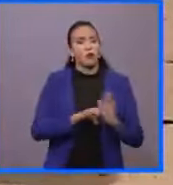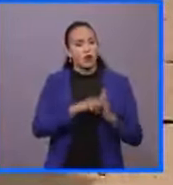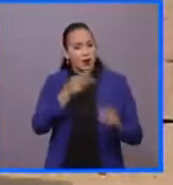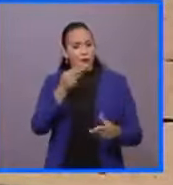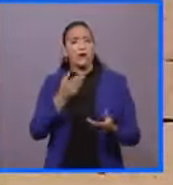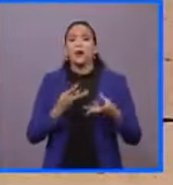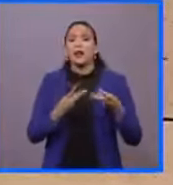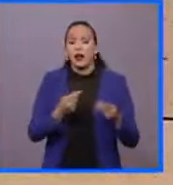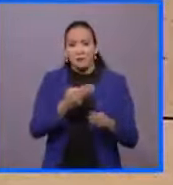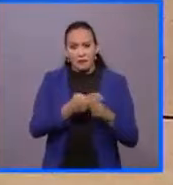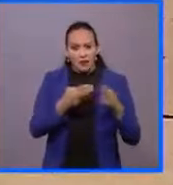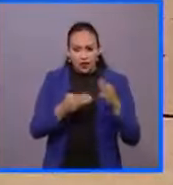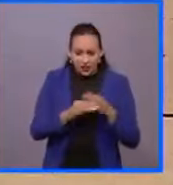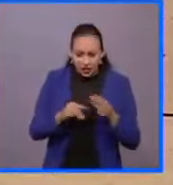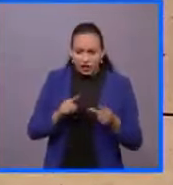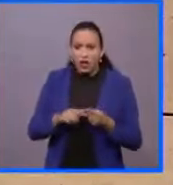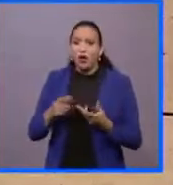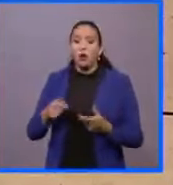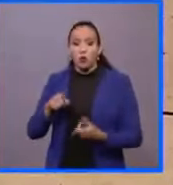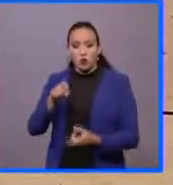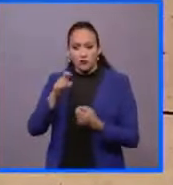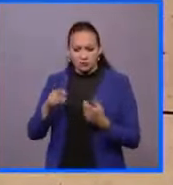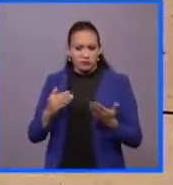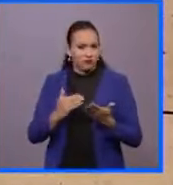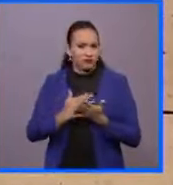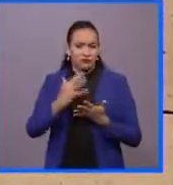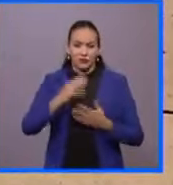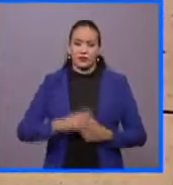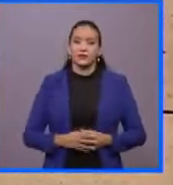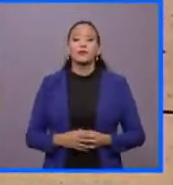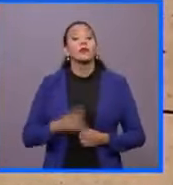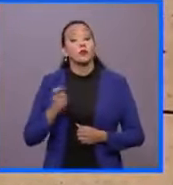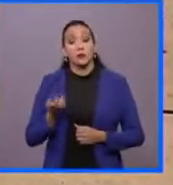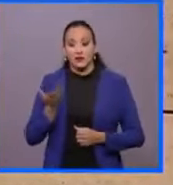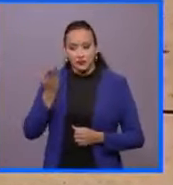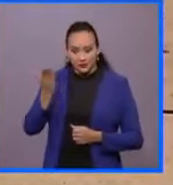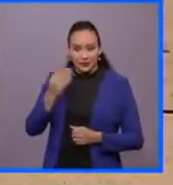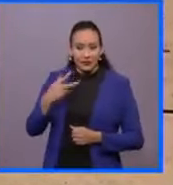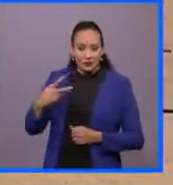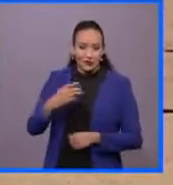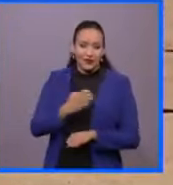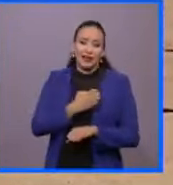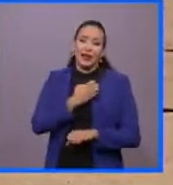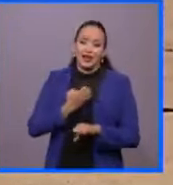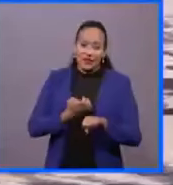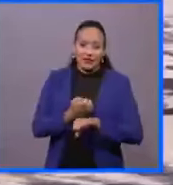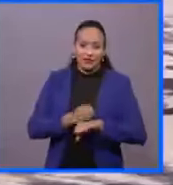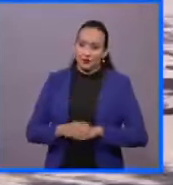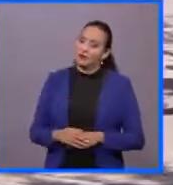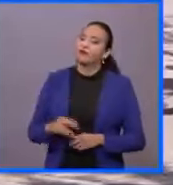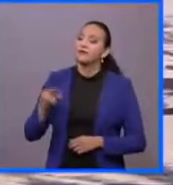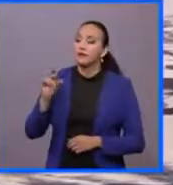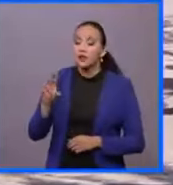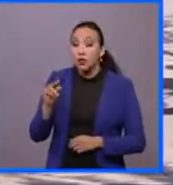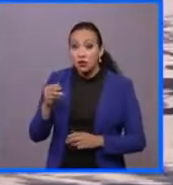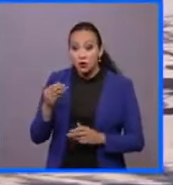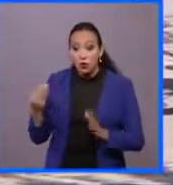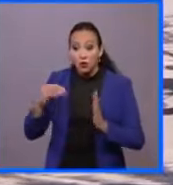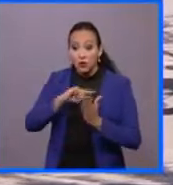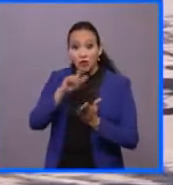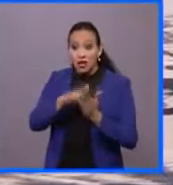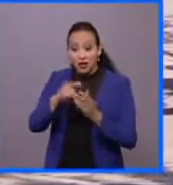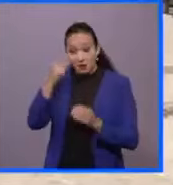los materiales y las cuotas establecidas. La Corte exhortó al Congreso del Estado a no emitir en lo futuro normas